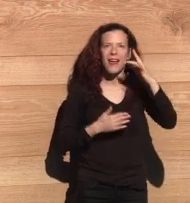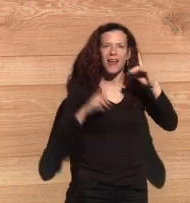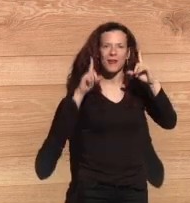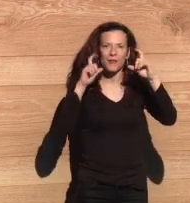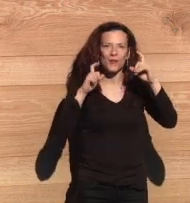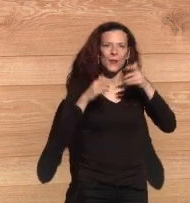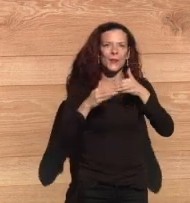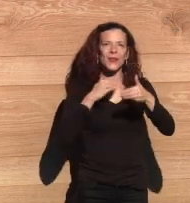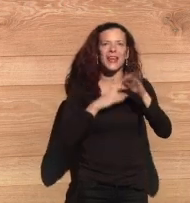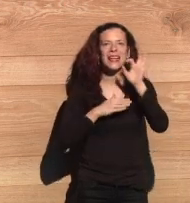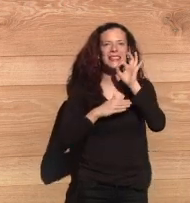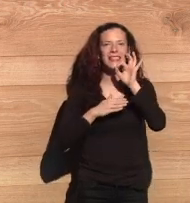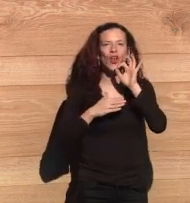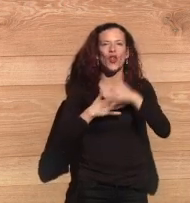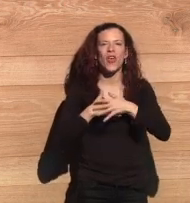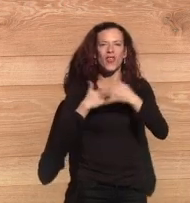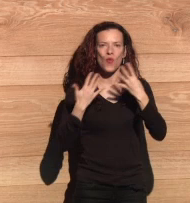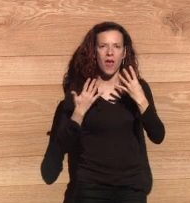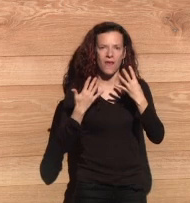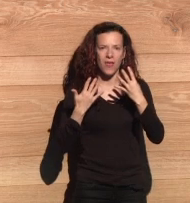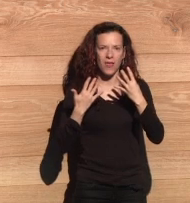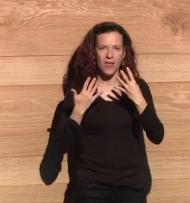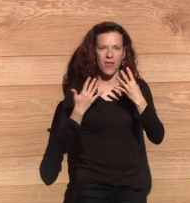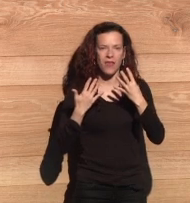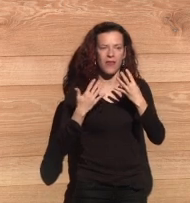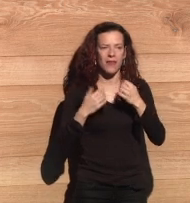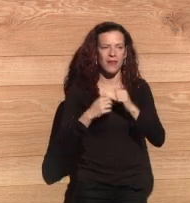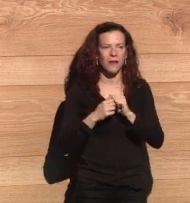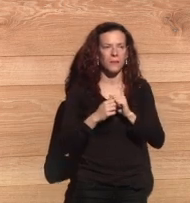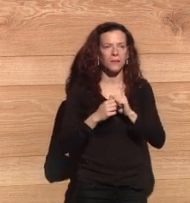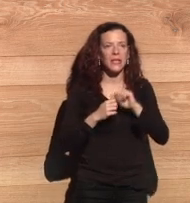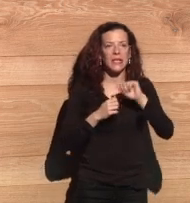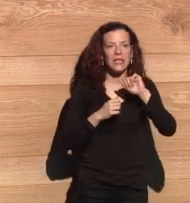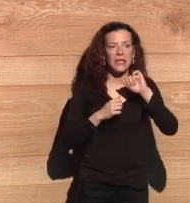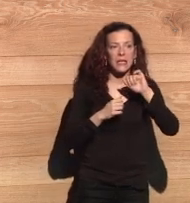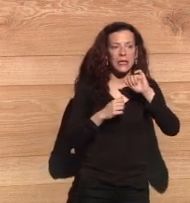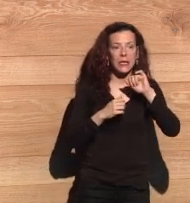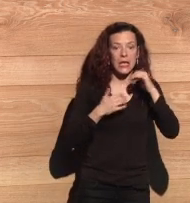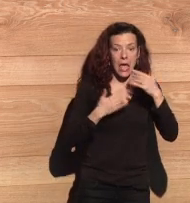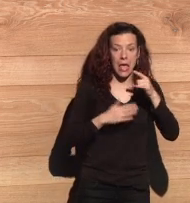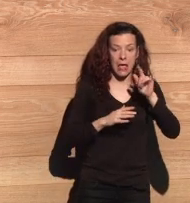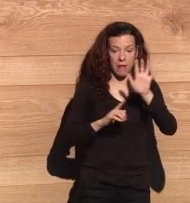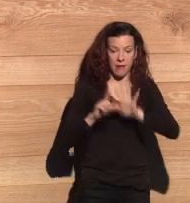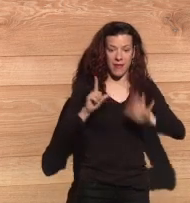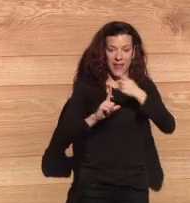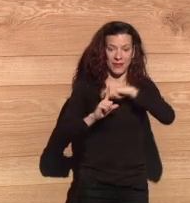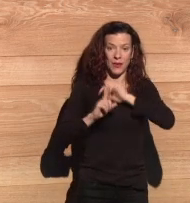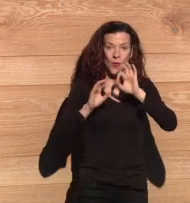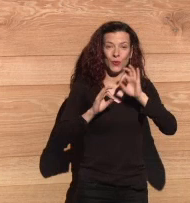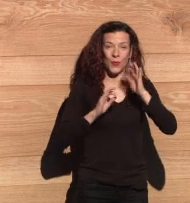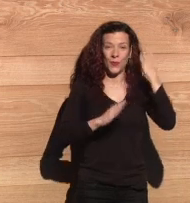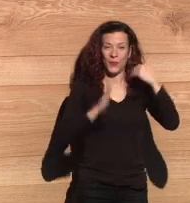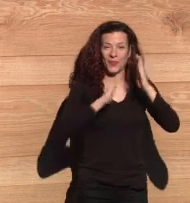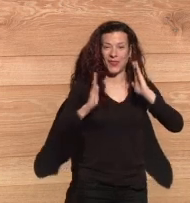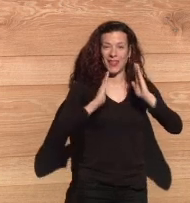retratasen en el siglo X y IX, 9 y 10, en España, que es cuando precisamente estos